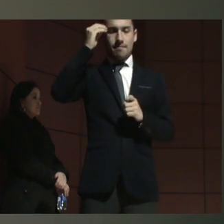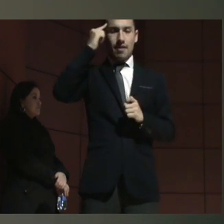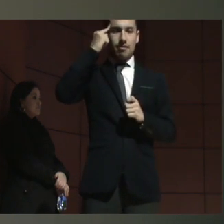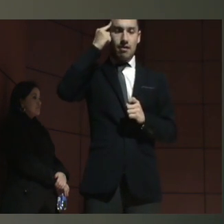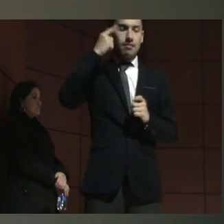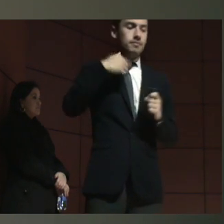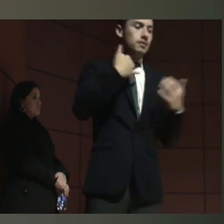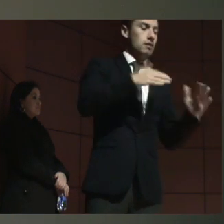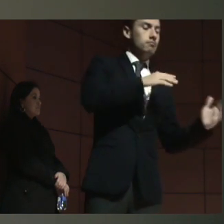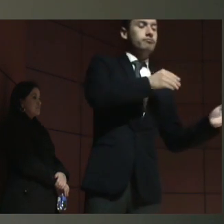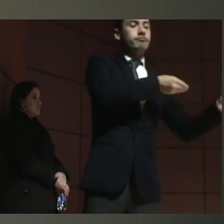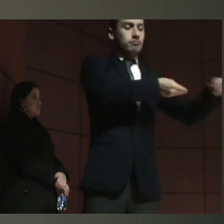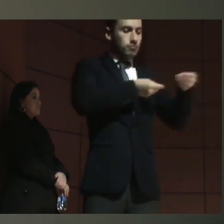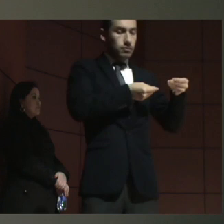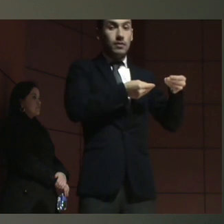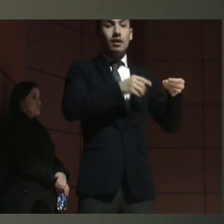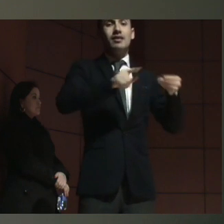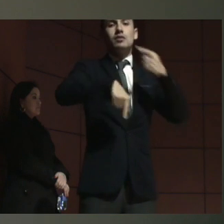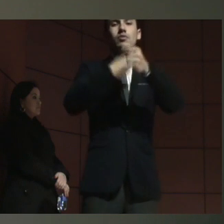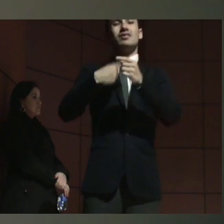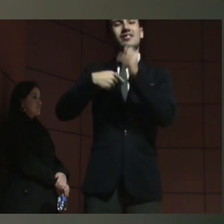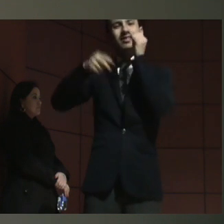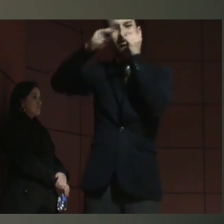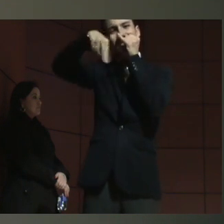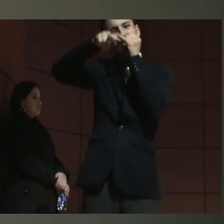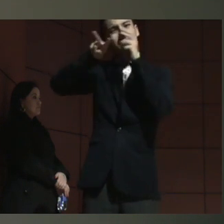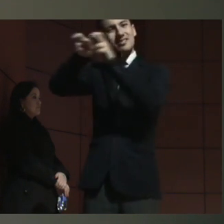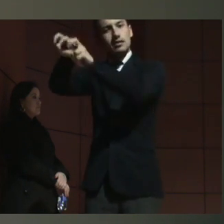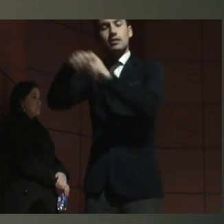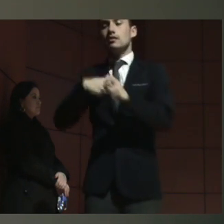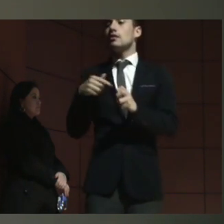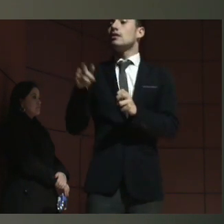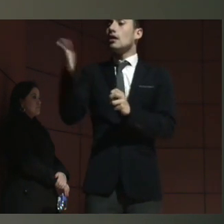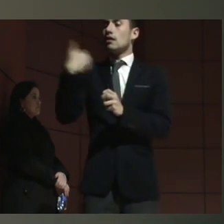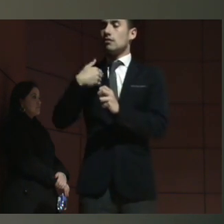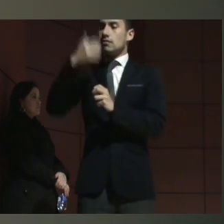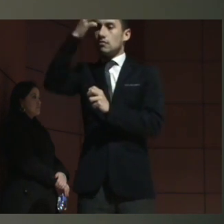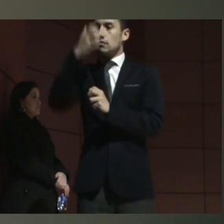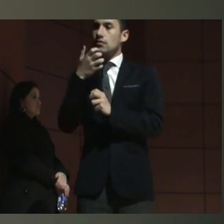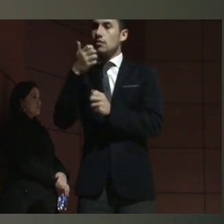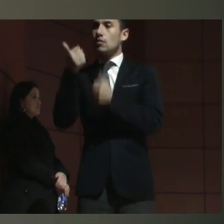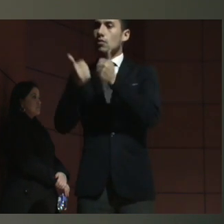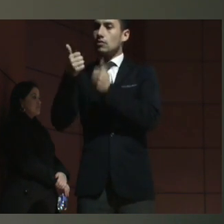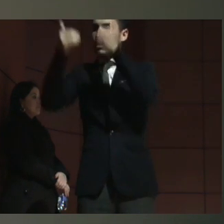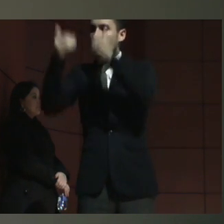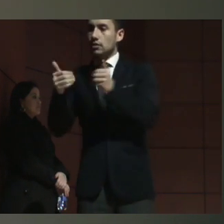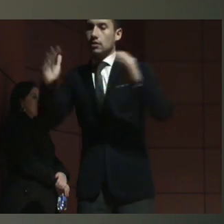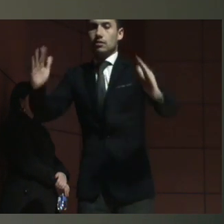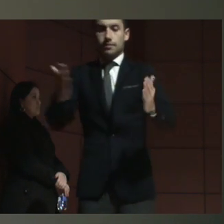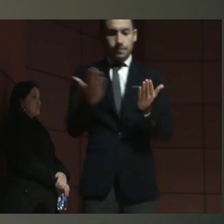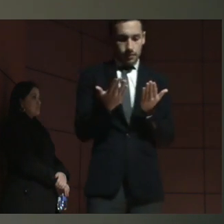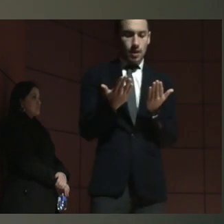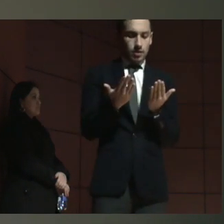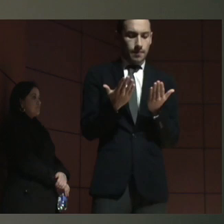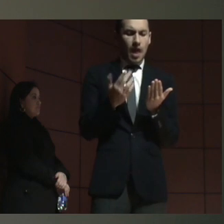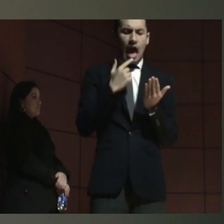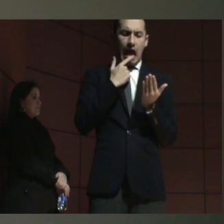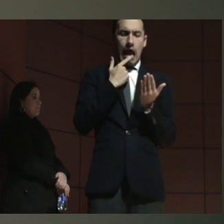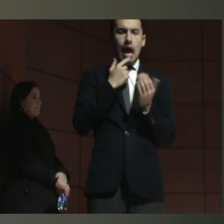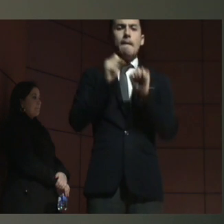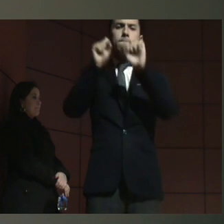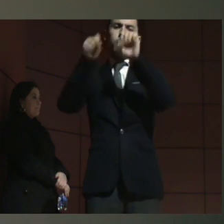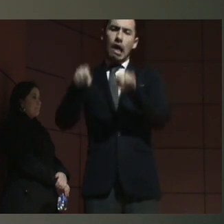contrastarla frente a una formulación forense para poder dictaminar qué clase de actuaciones podía o no